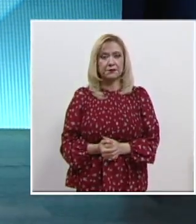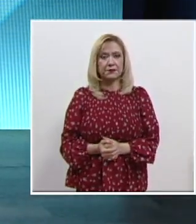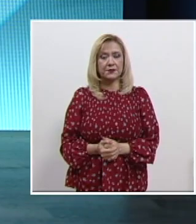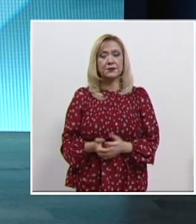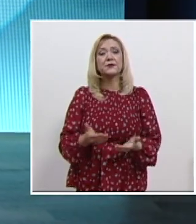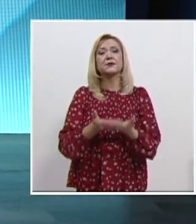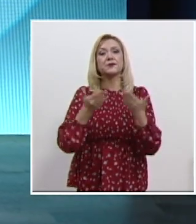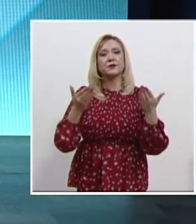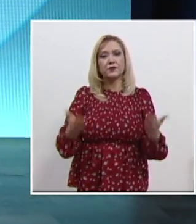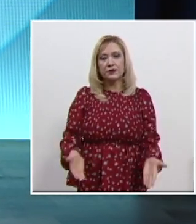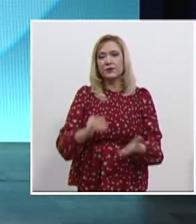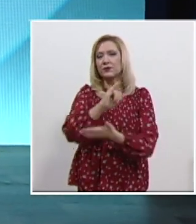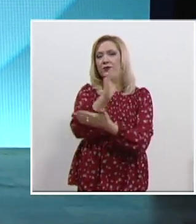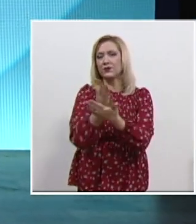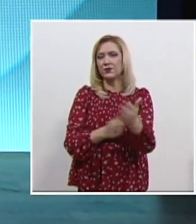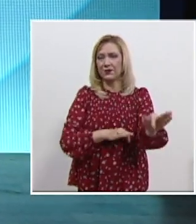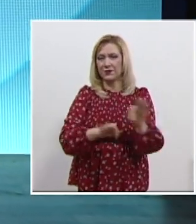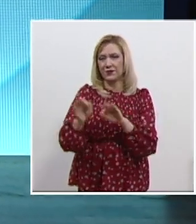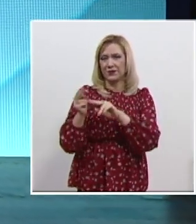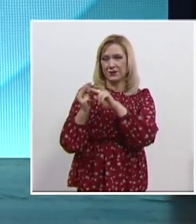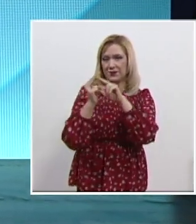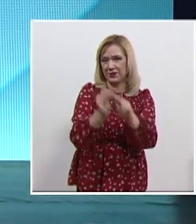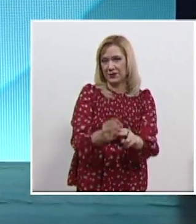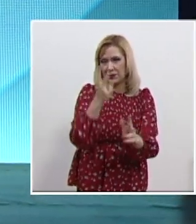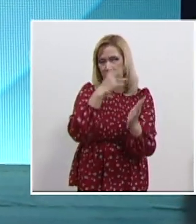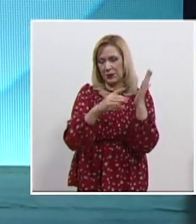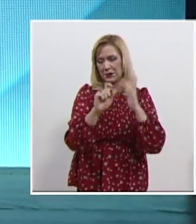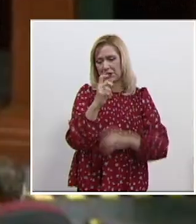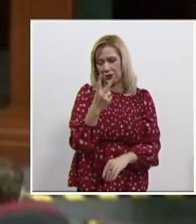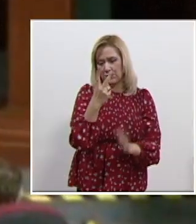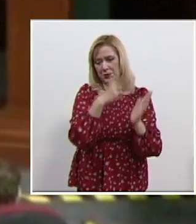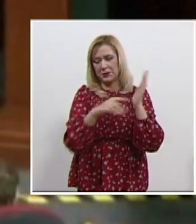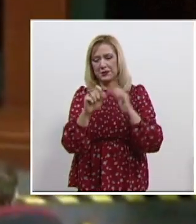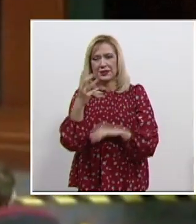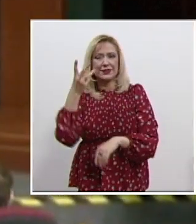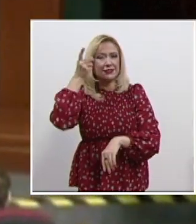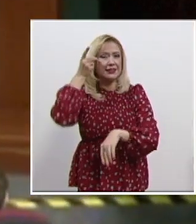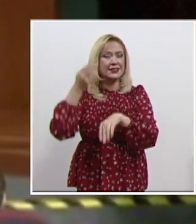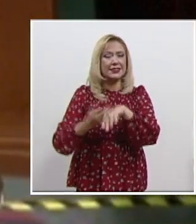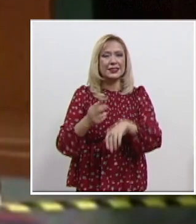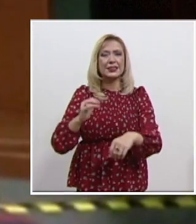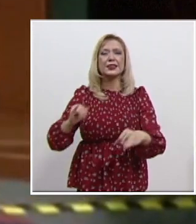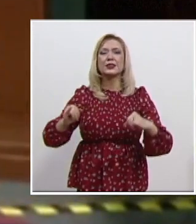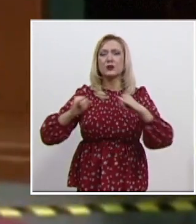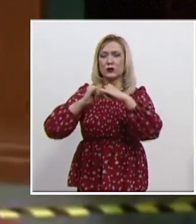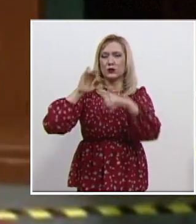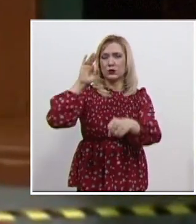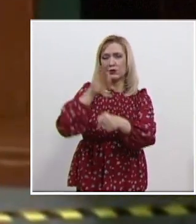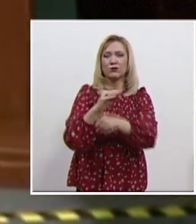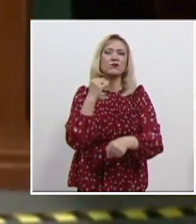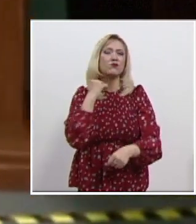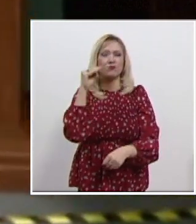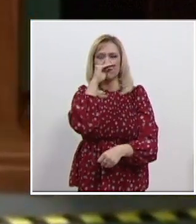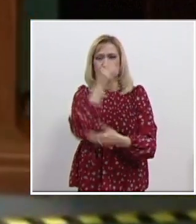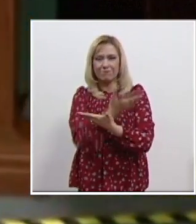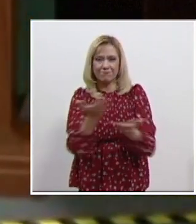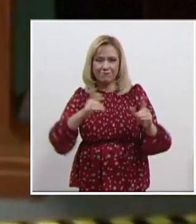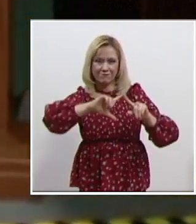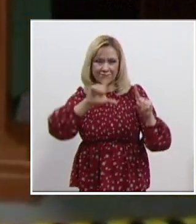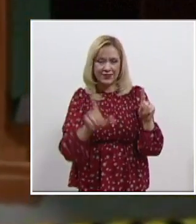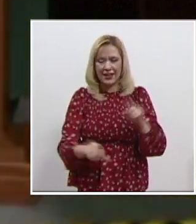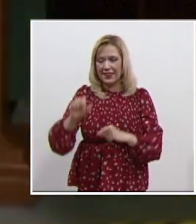Y al rendir su informe de labores 2022-2023, la directora de la Defensoría Pública Federal, Taisia Cruz